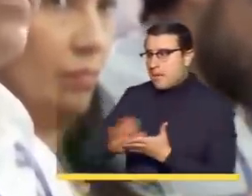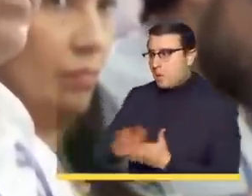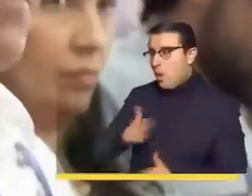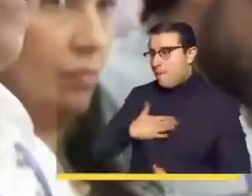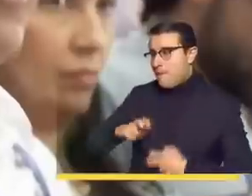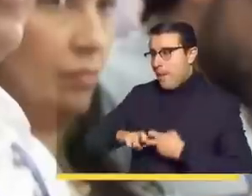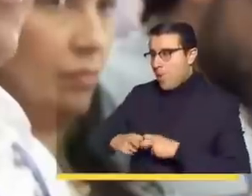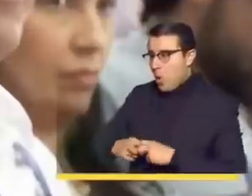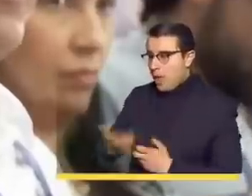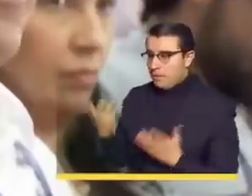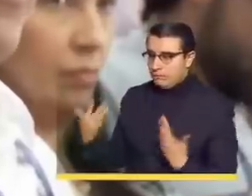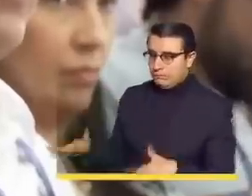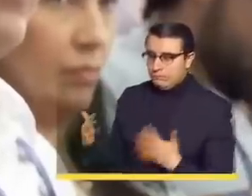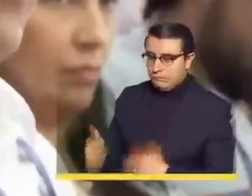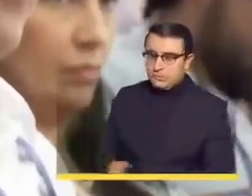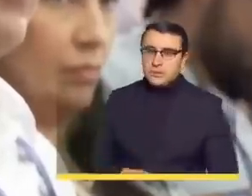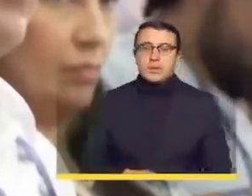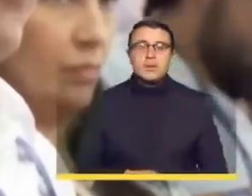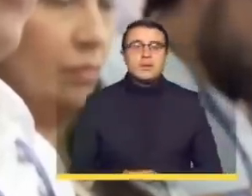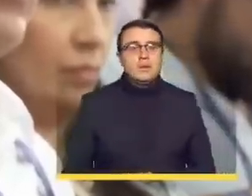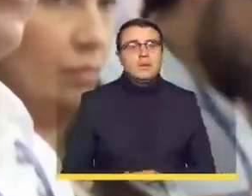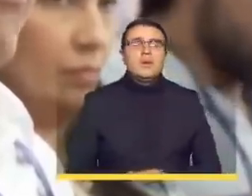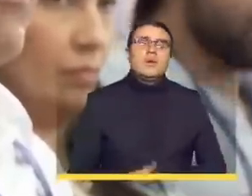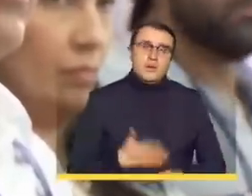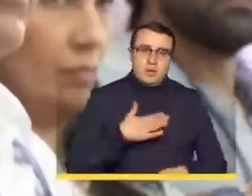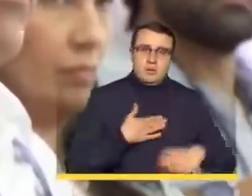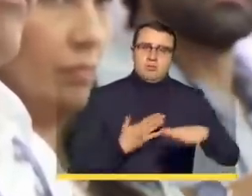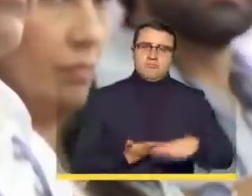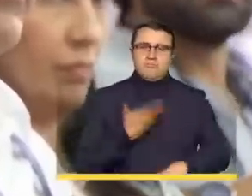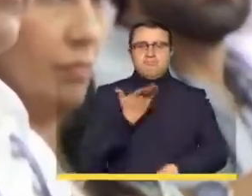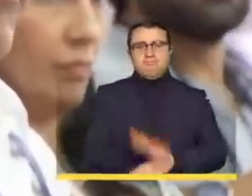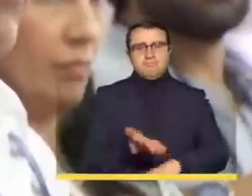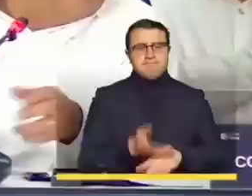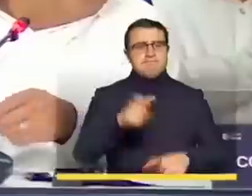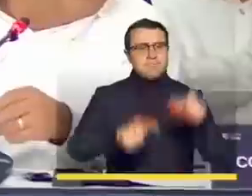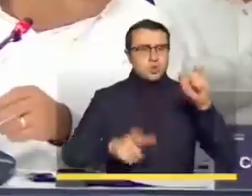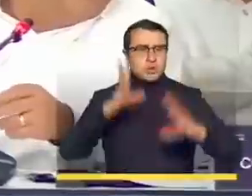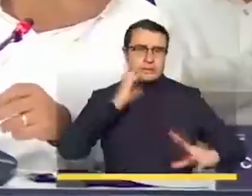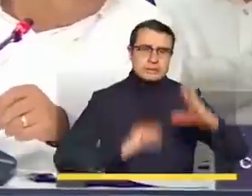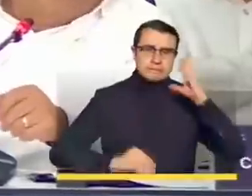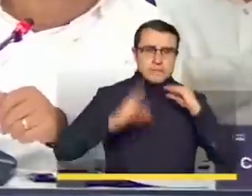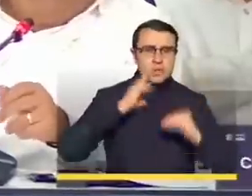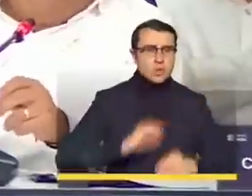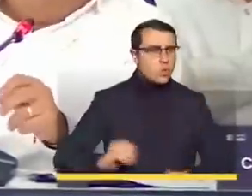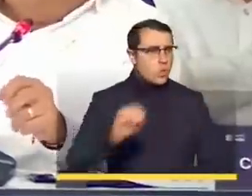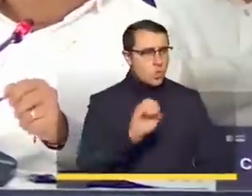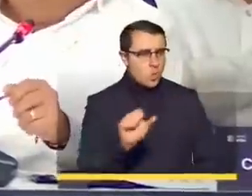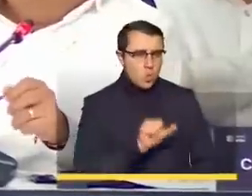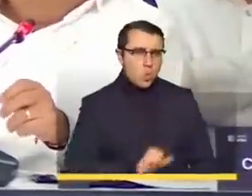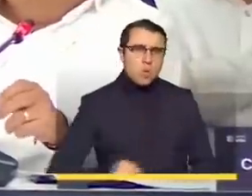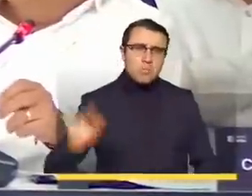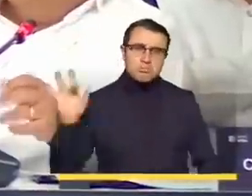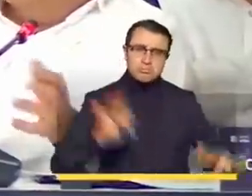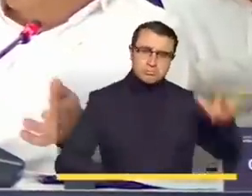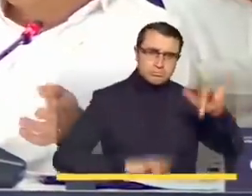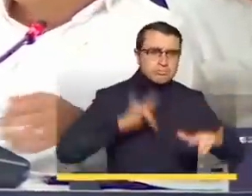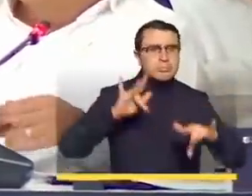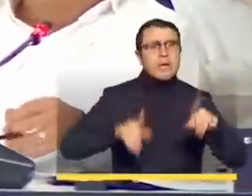problema. Adelante. Lo que yo le propongo a los expertos, las expertas que han venido aquí,